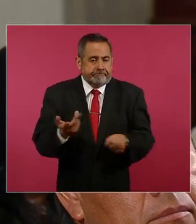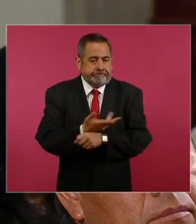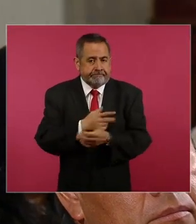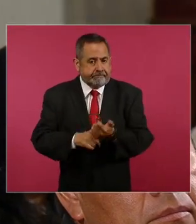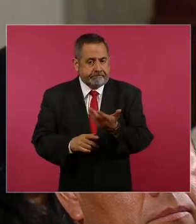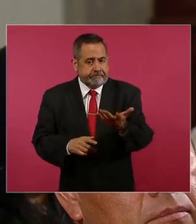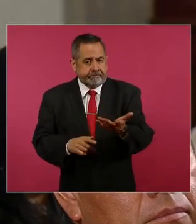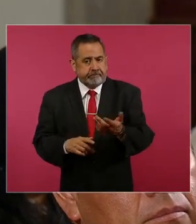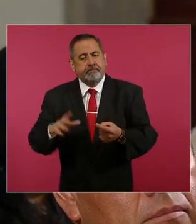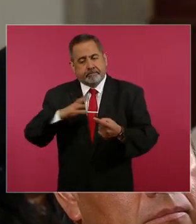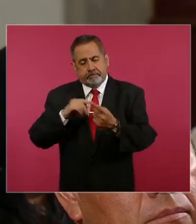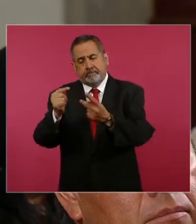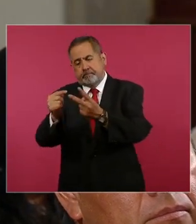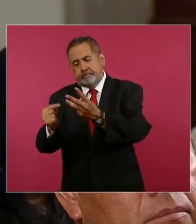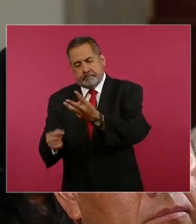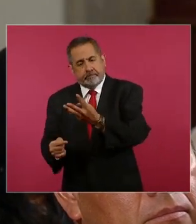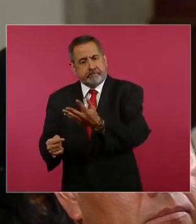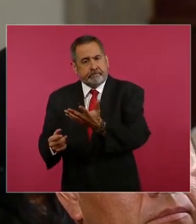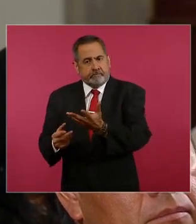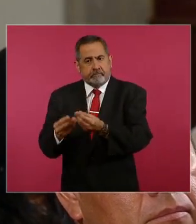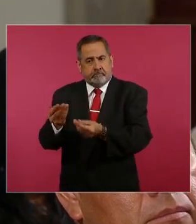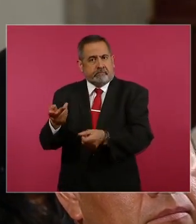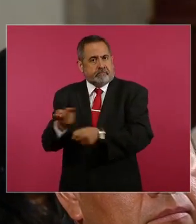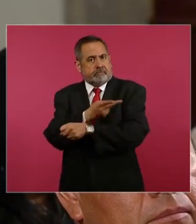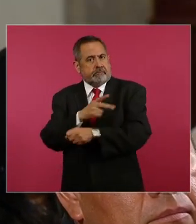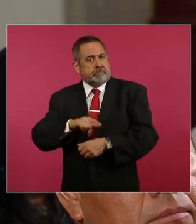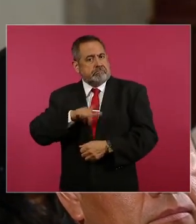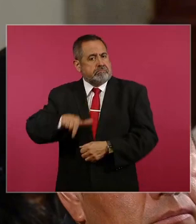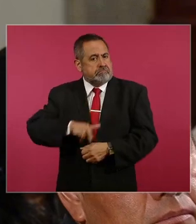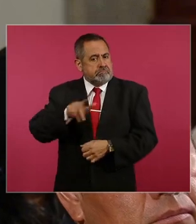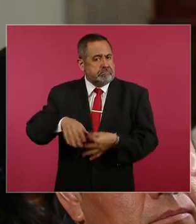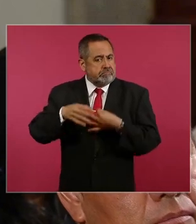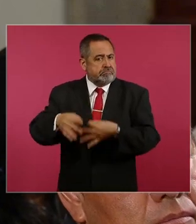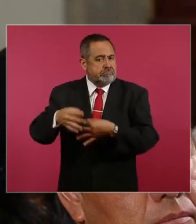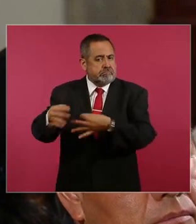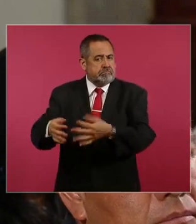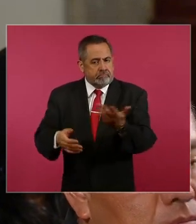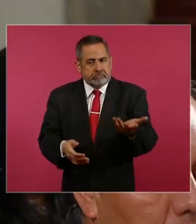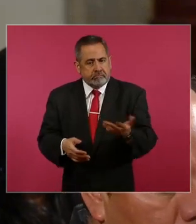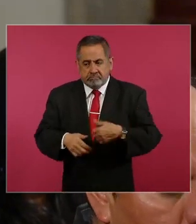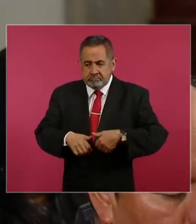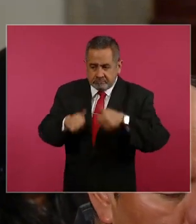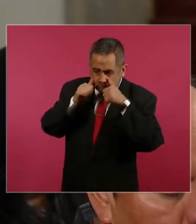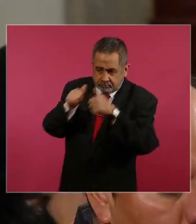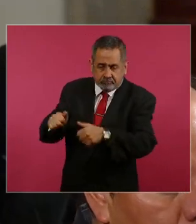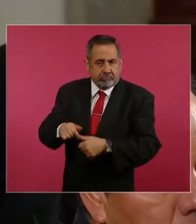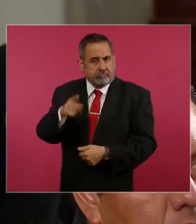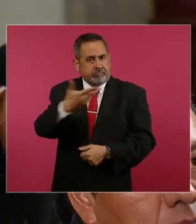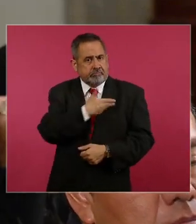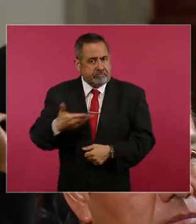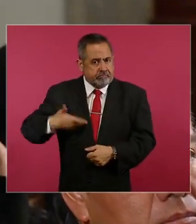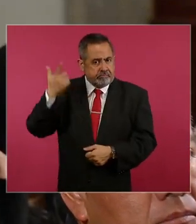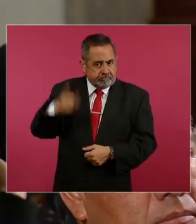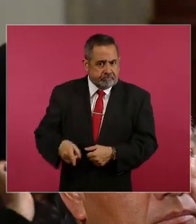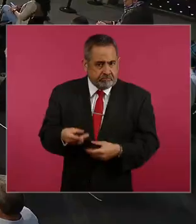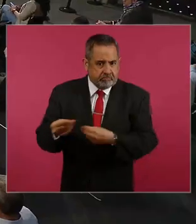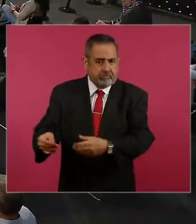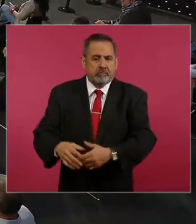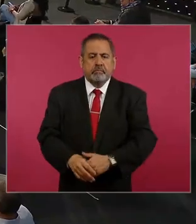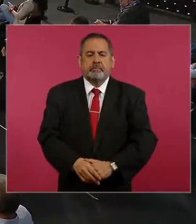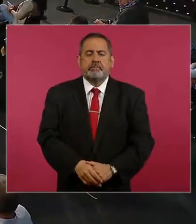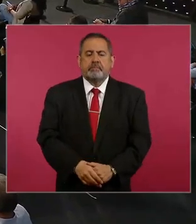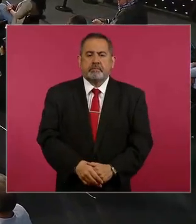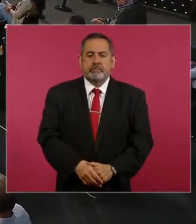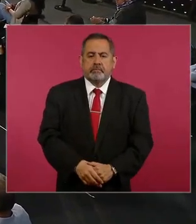Y así hay otros temas también que están en esa misma inercia de no atender la instrucción del presidente. Vamos